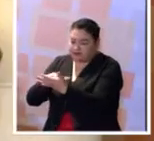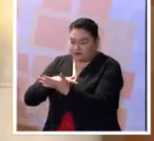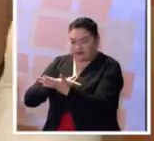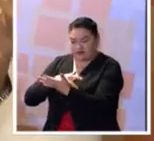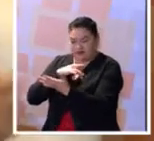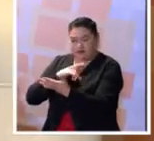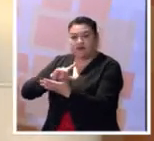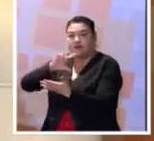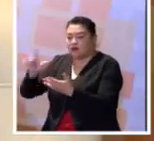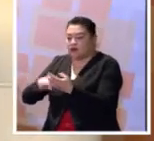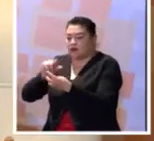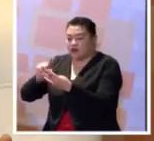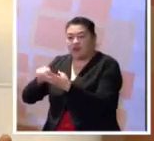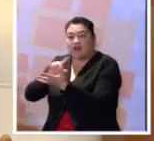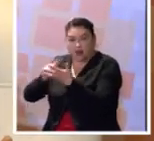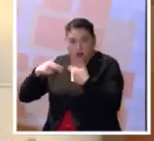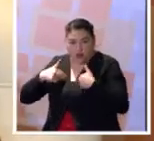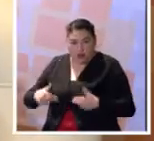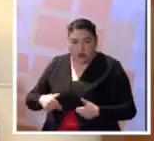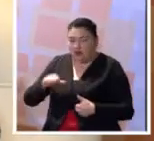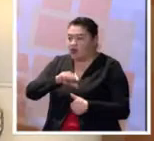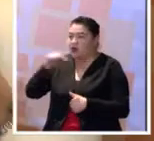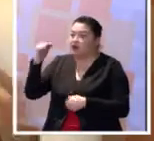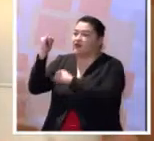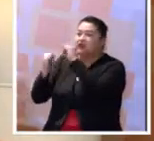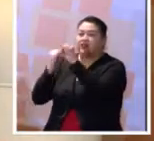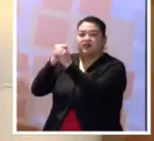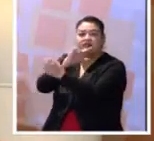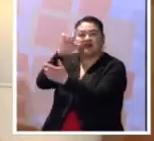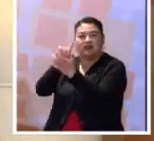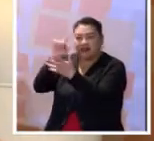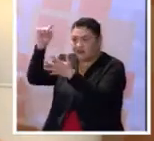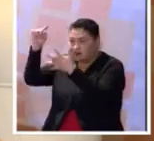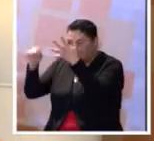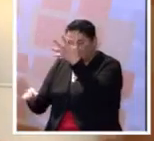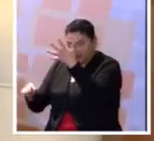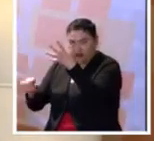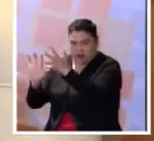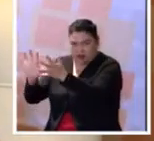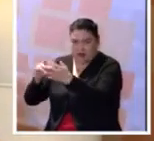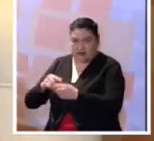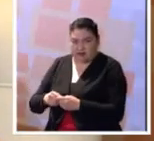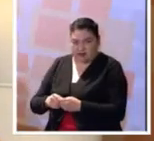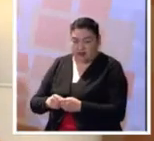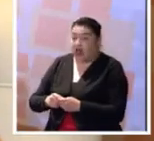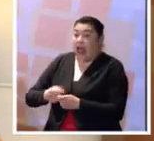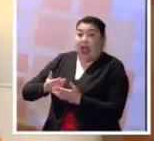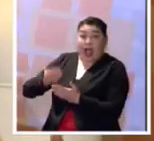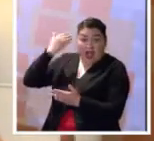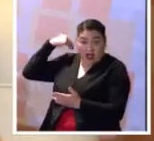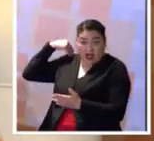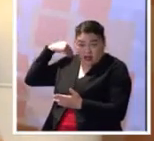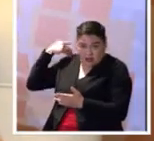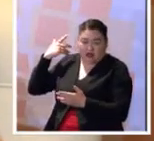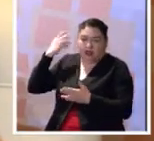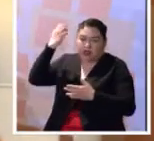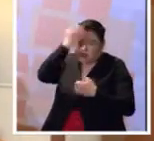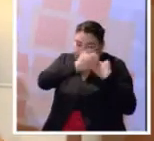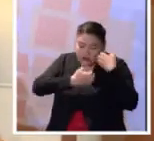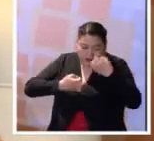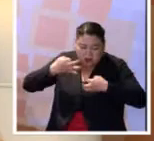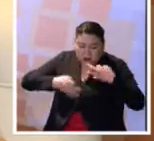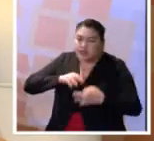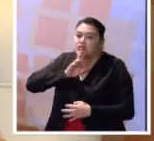derechos humanos y de estándares internacionales, creo que hoy no tendríamos ese resultado. Me parece que fue un reto